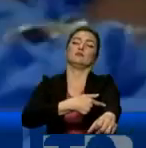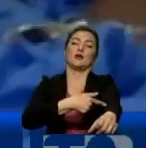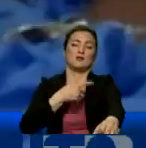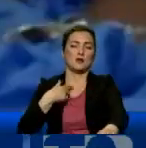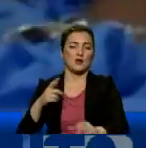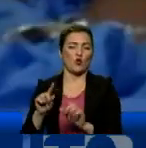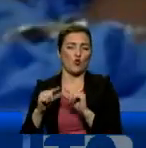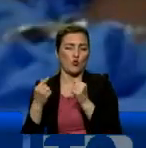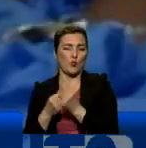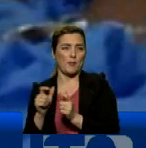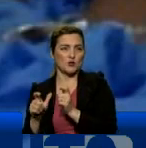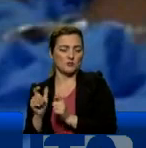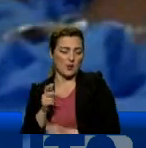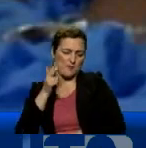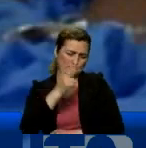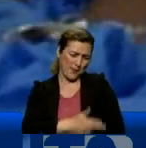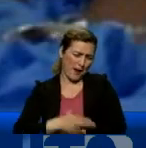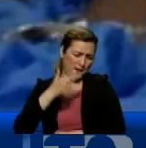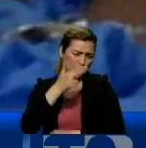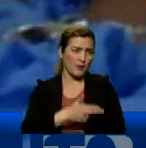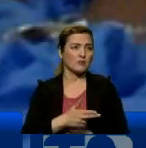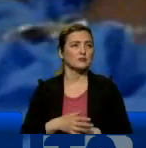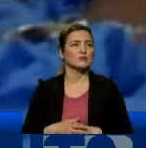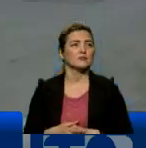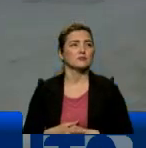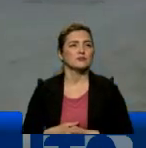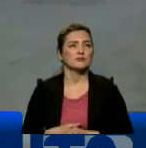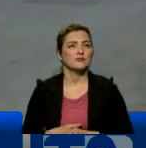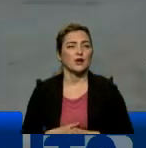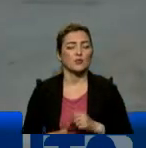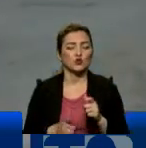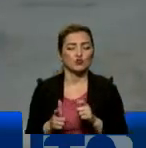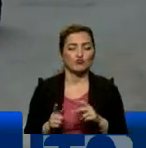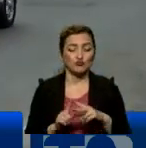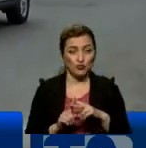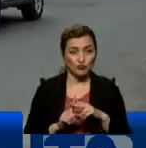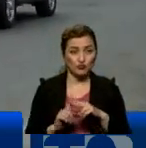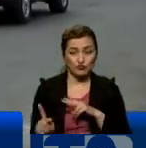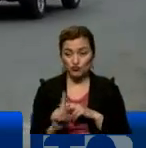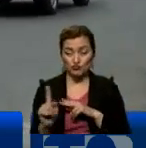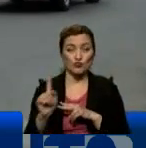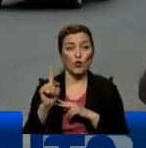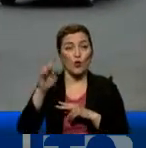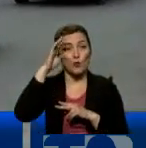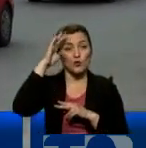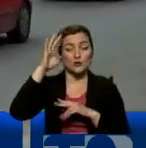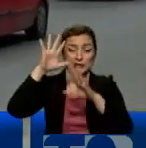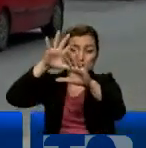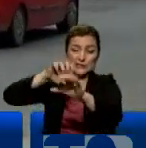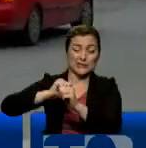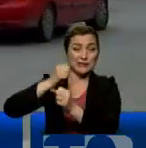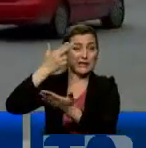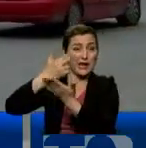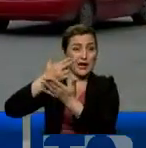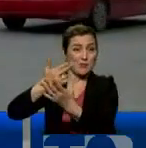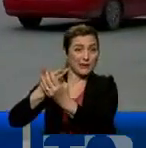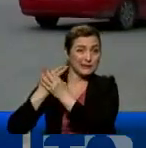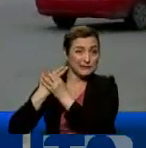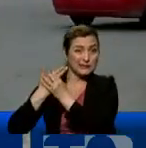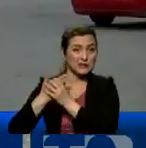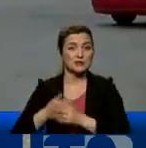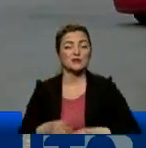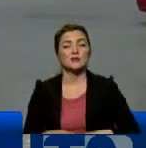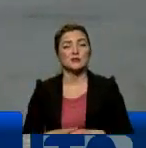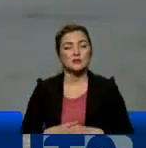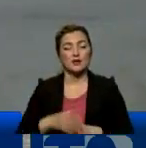PPL y le dispararon en varias ocasiones. Al huir, los antisociales sometieron a un uniformado y le quitaron el arma de